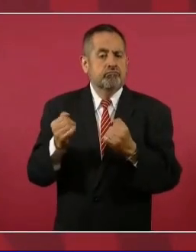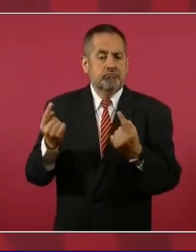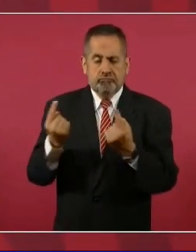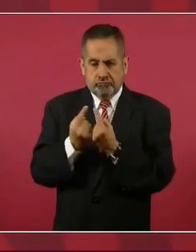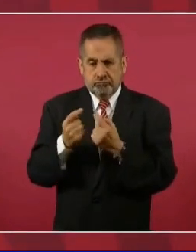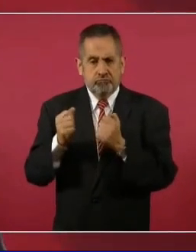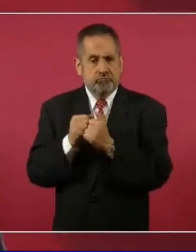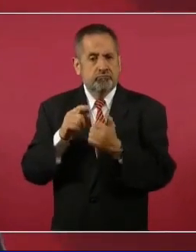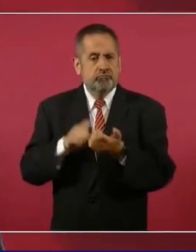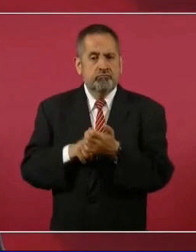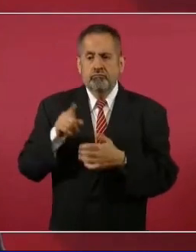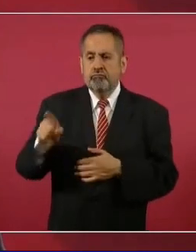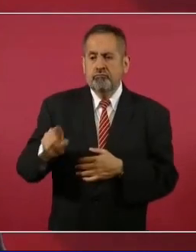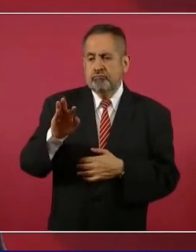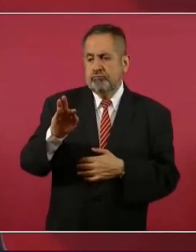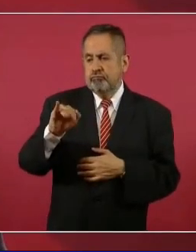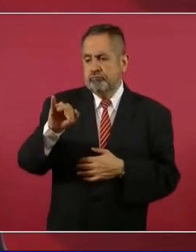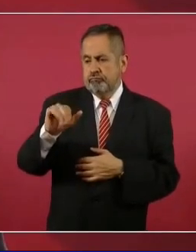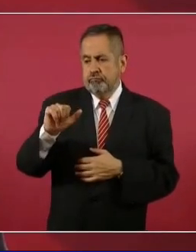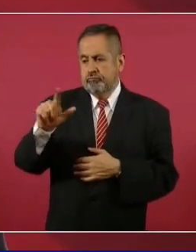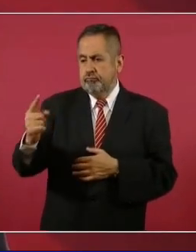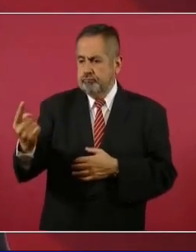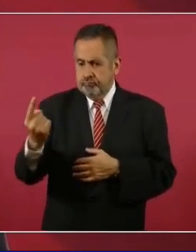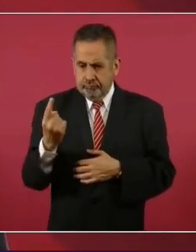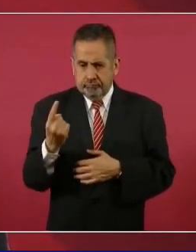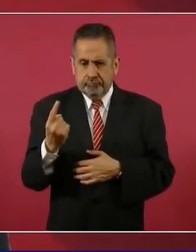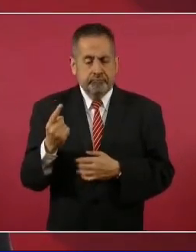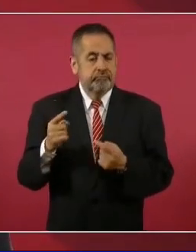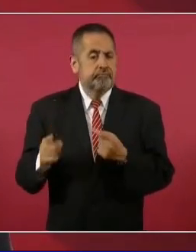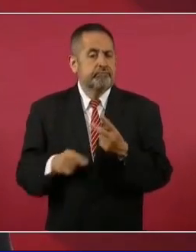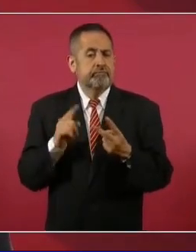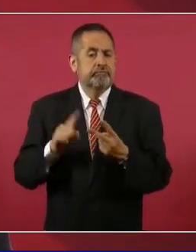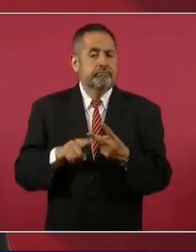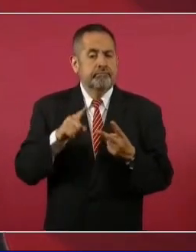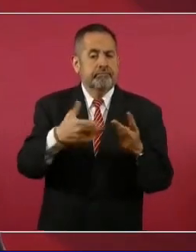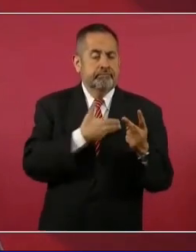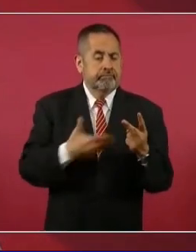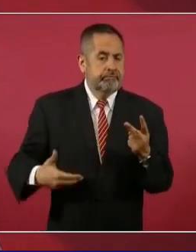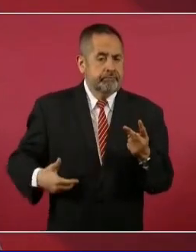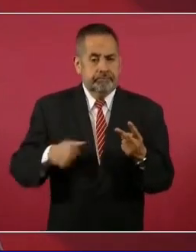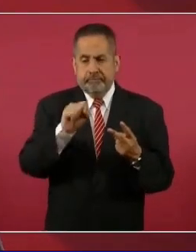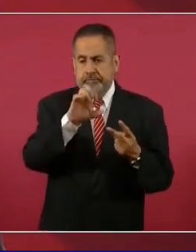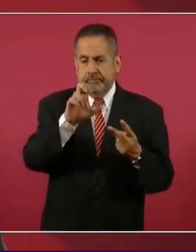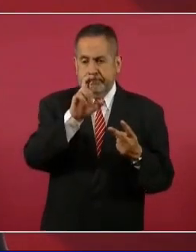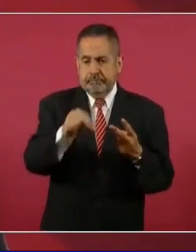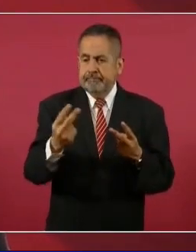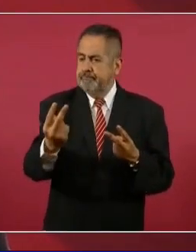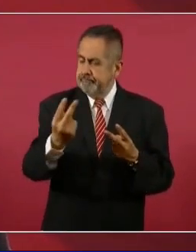con el fiscal, con el presidente de la Corte